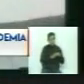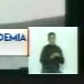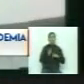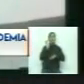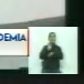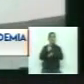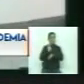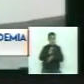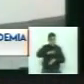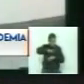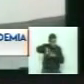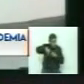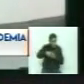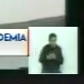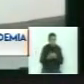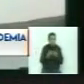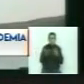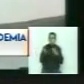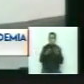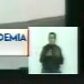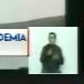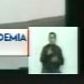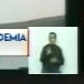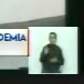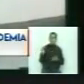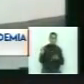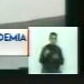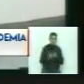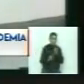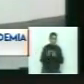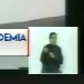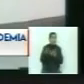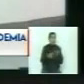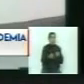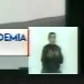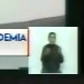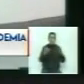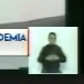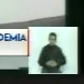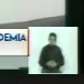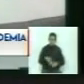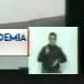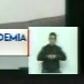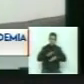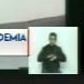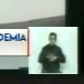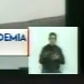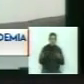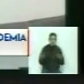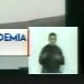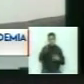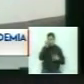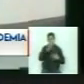general tiene un exceso de mortalidad de 28.000 personas, muertas por relacionadas al